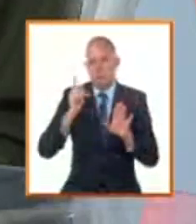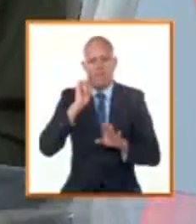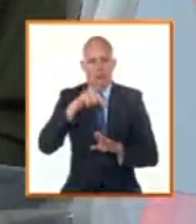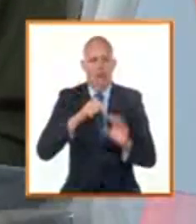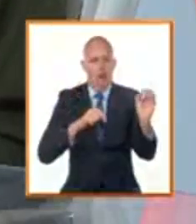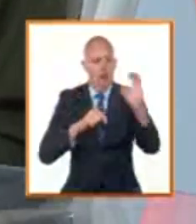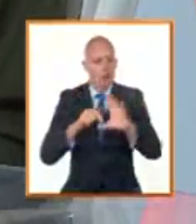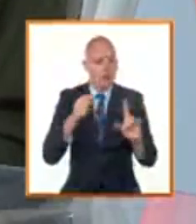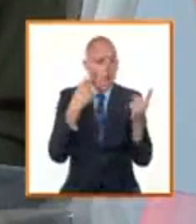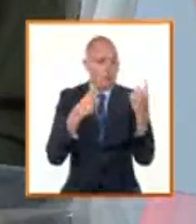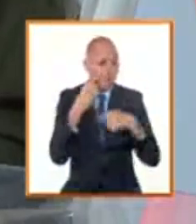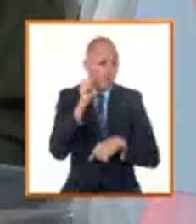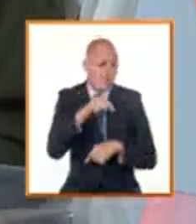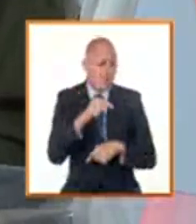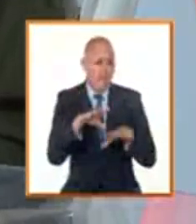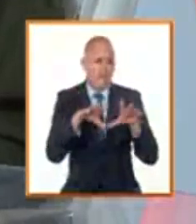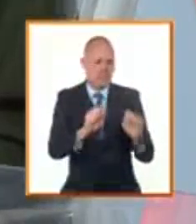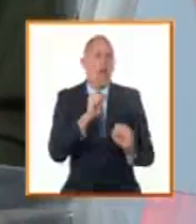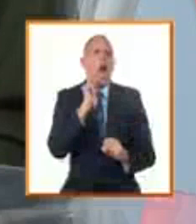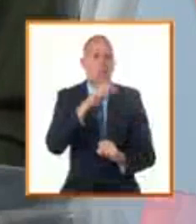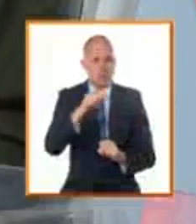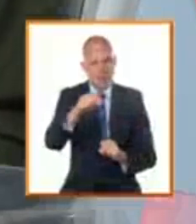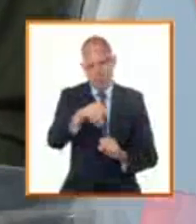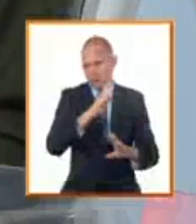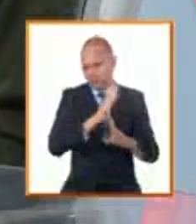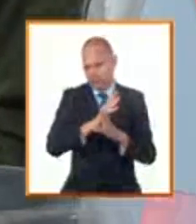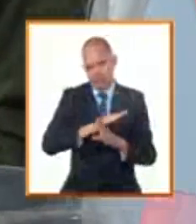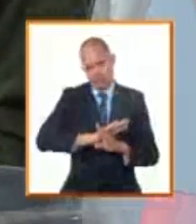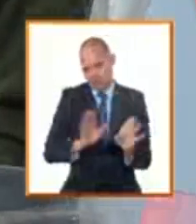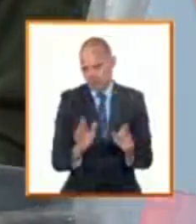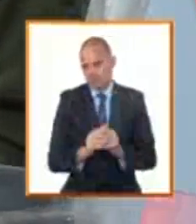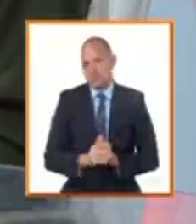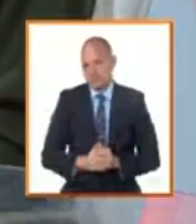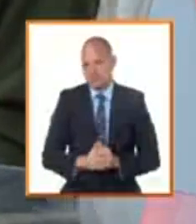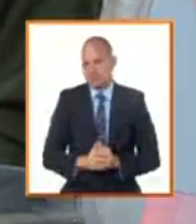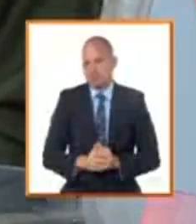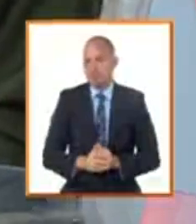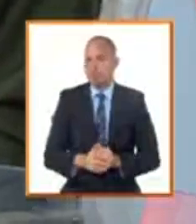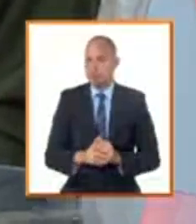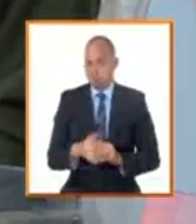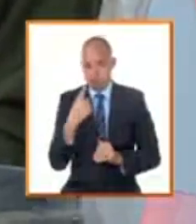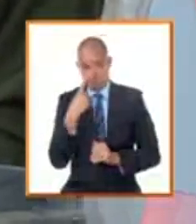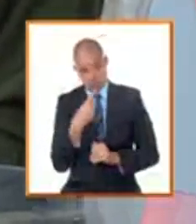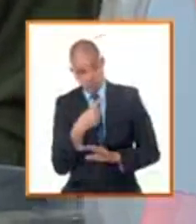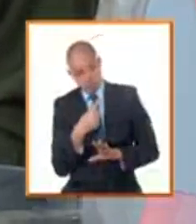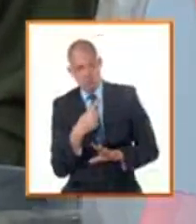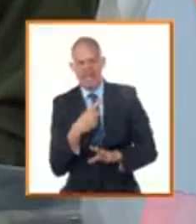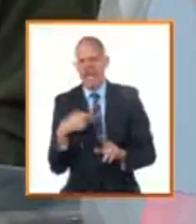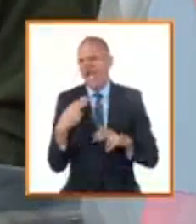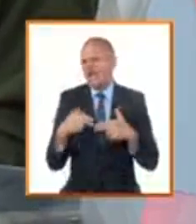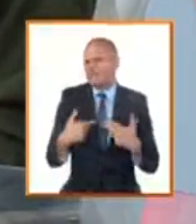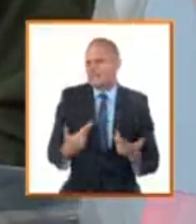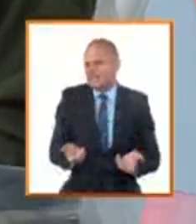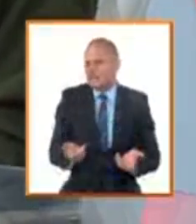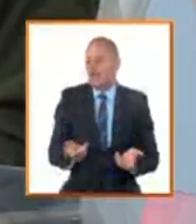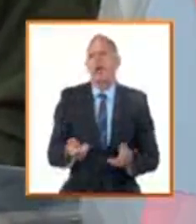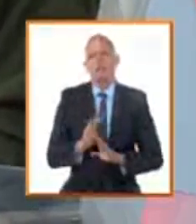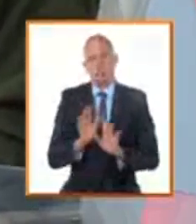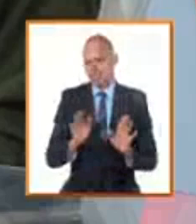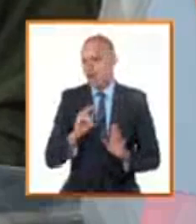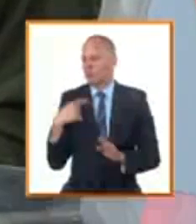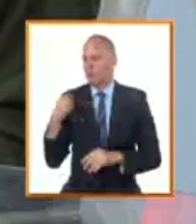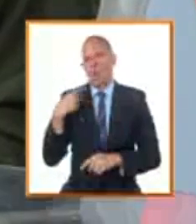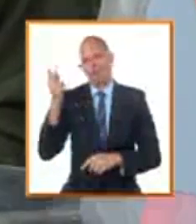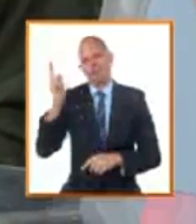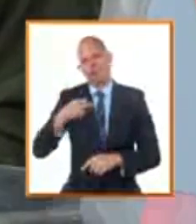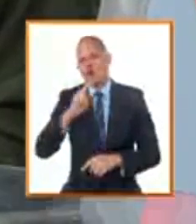este sentido. Como resultado del anterior, se desplegaron un grupo de medidas para impedir el desplazamiento de